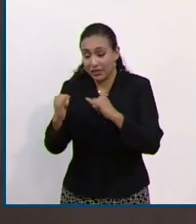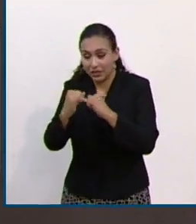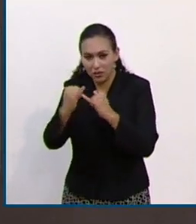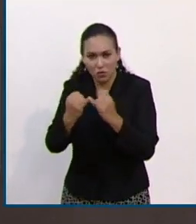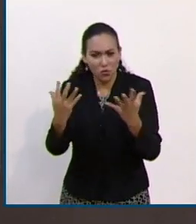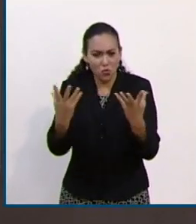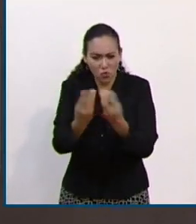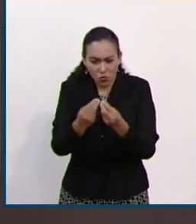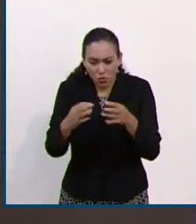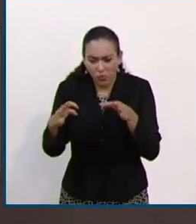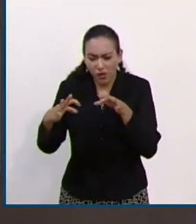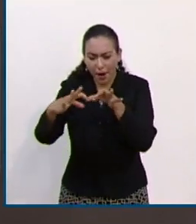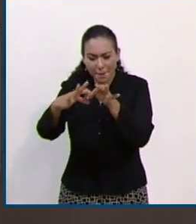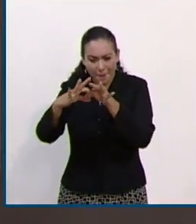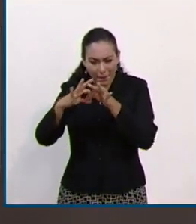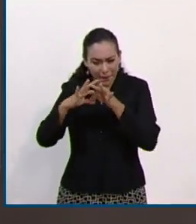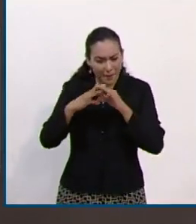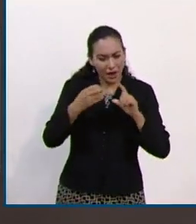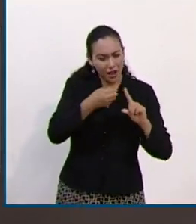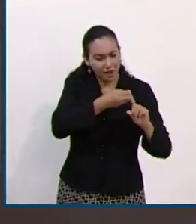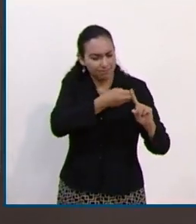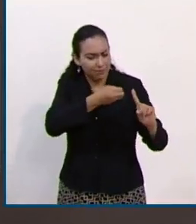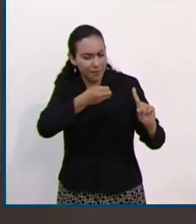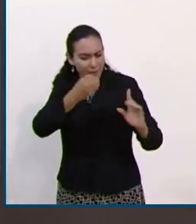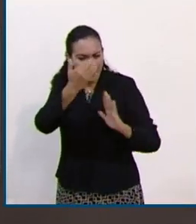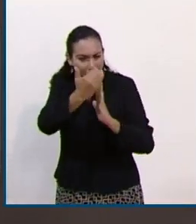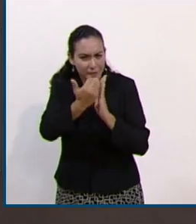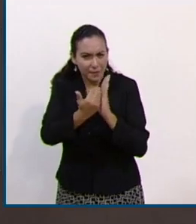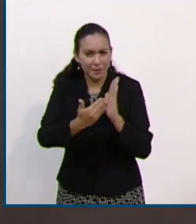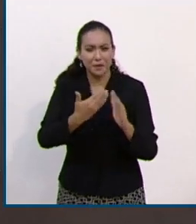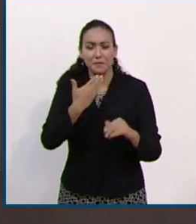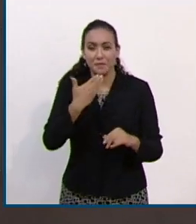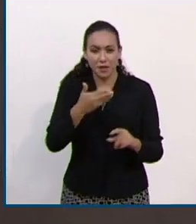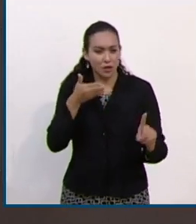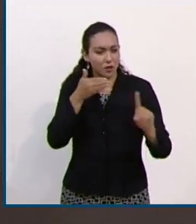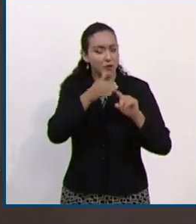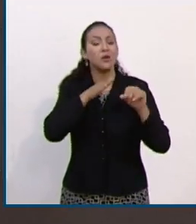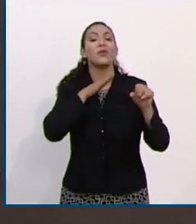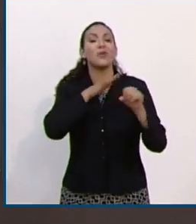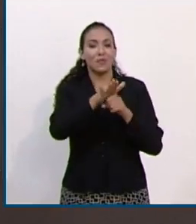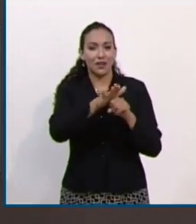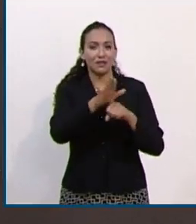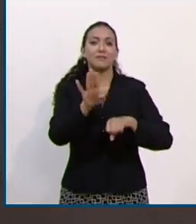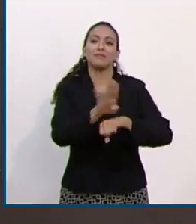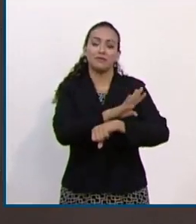de forma coordinada, con la mira en el fin común